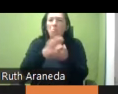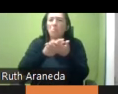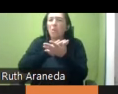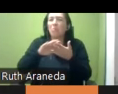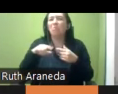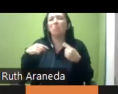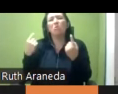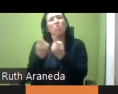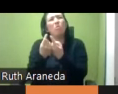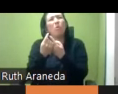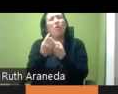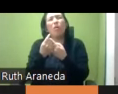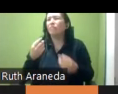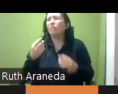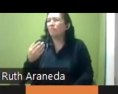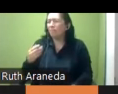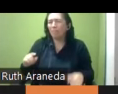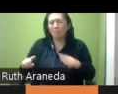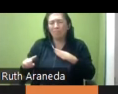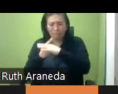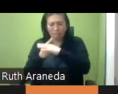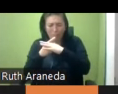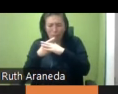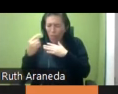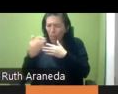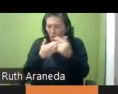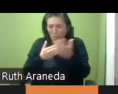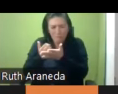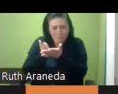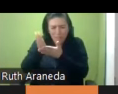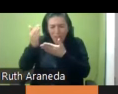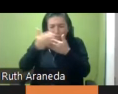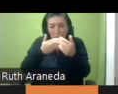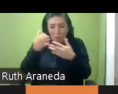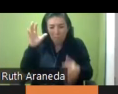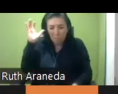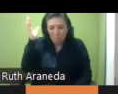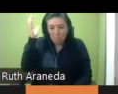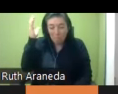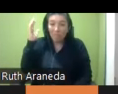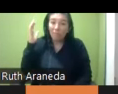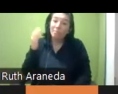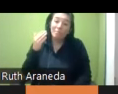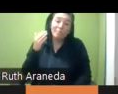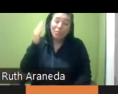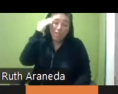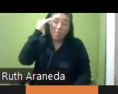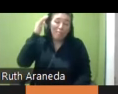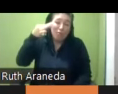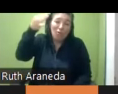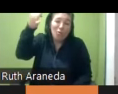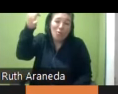de dónde partimos, difícilmente podemos llegar a pensar que queremos llegar a algún lugar, creo yo.